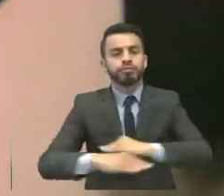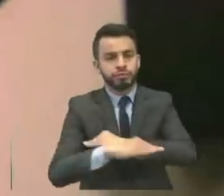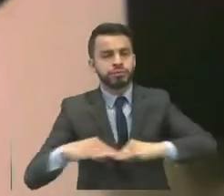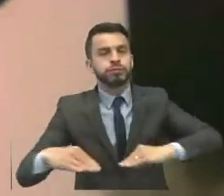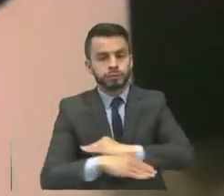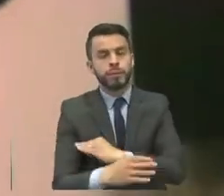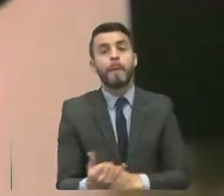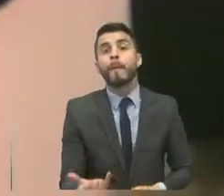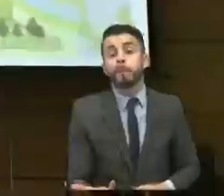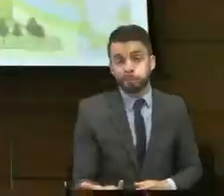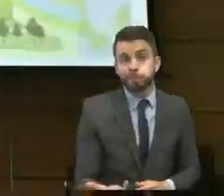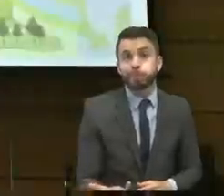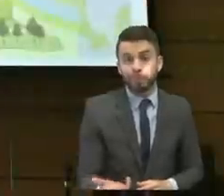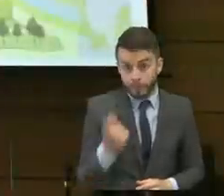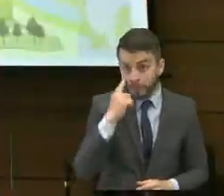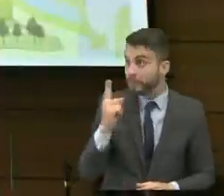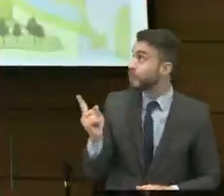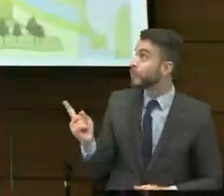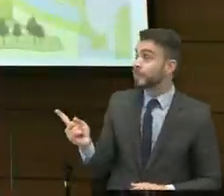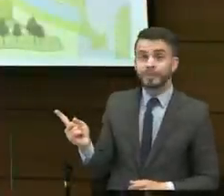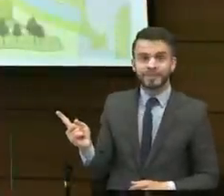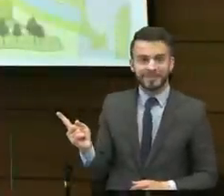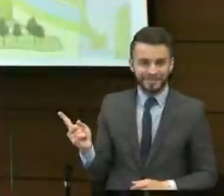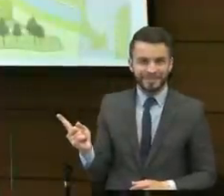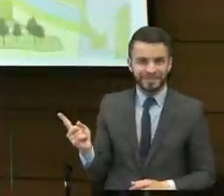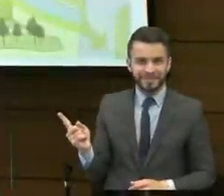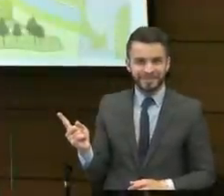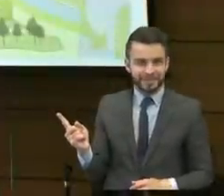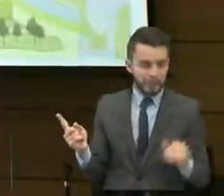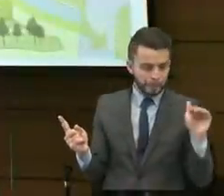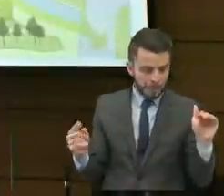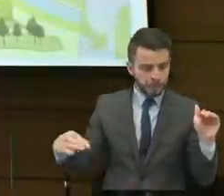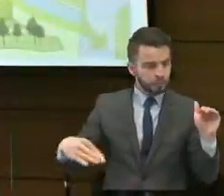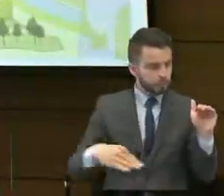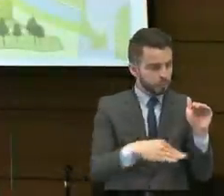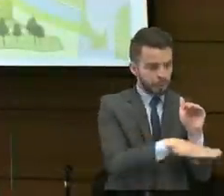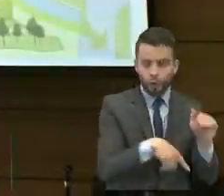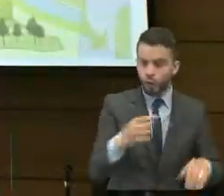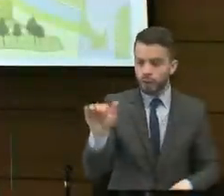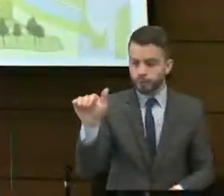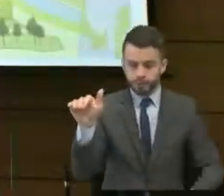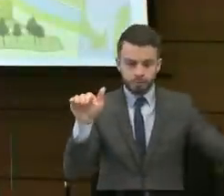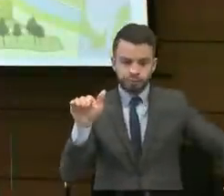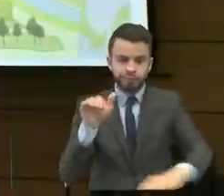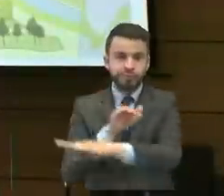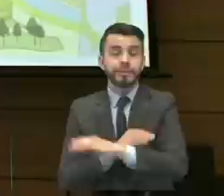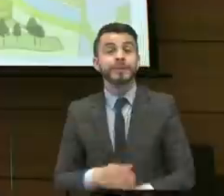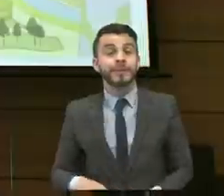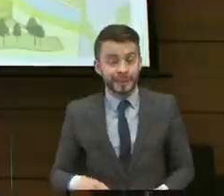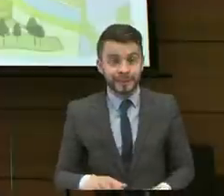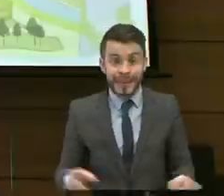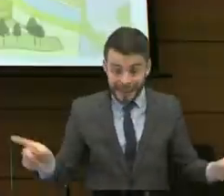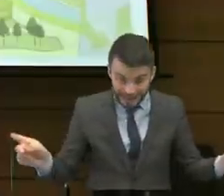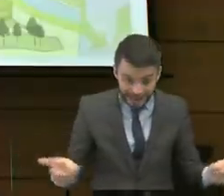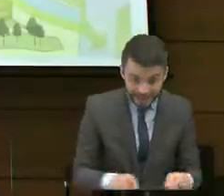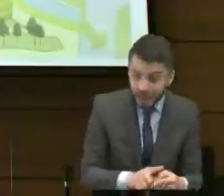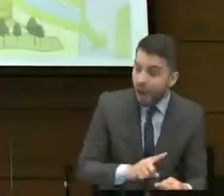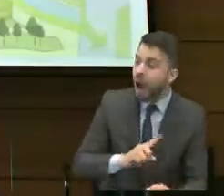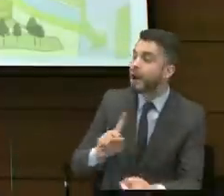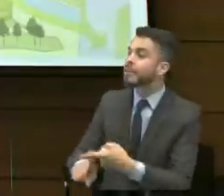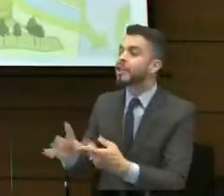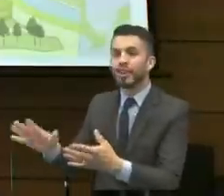público, aquí ustedes ven, digamos, una estación de ida, otra de vuelta, para que esto llegue hasta la estación del Museo del